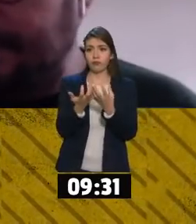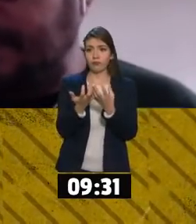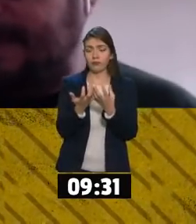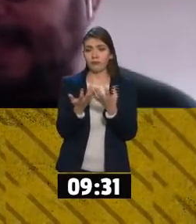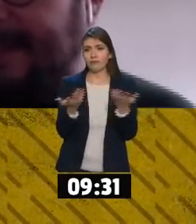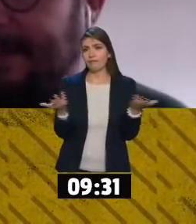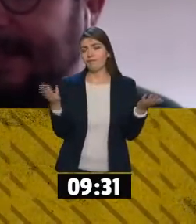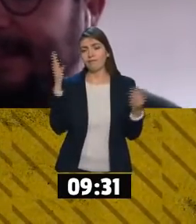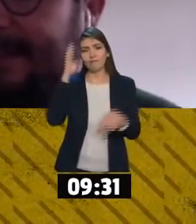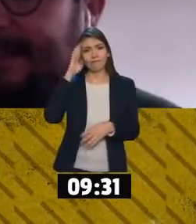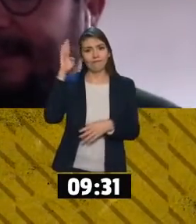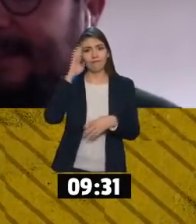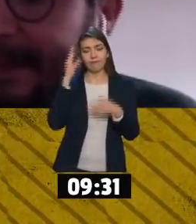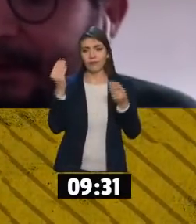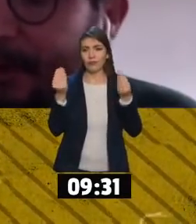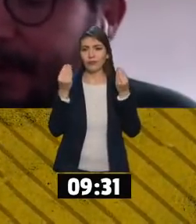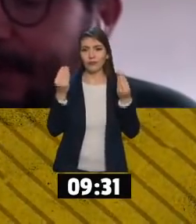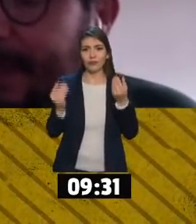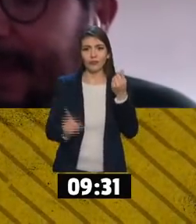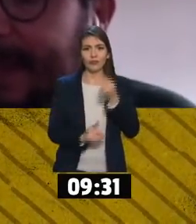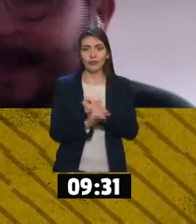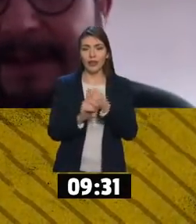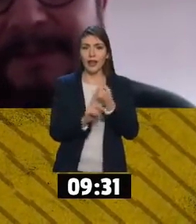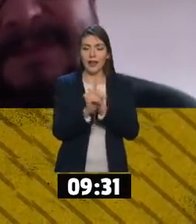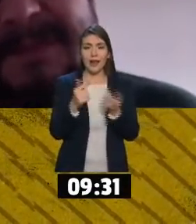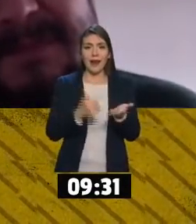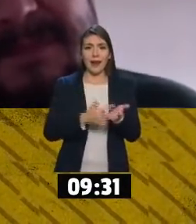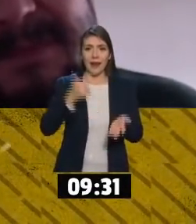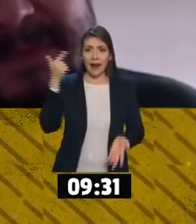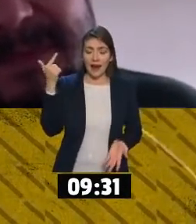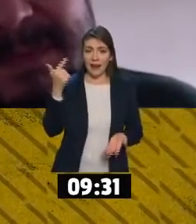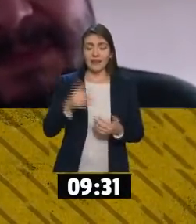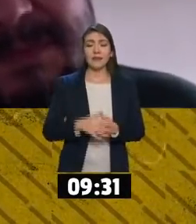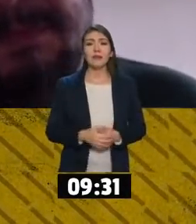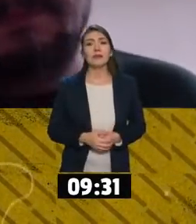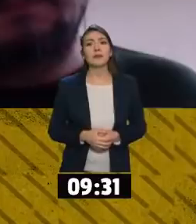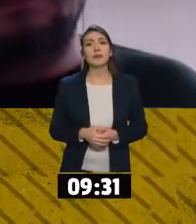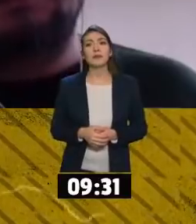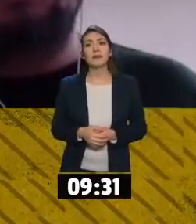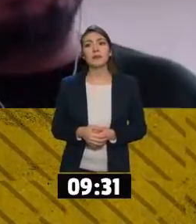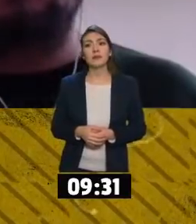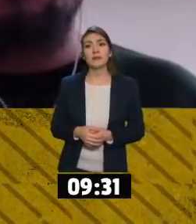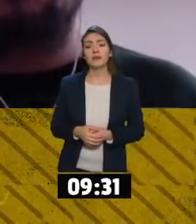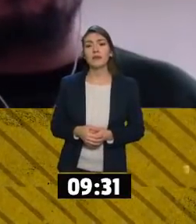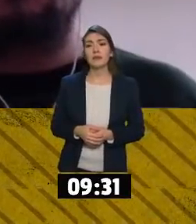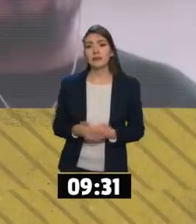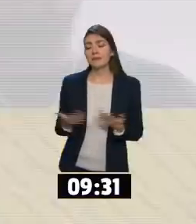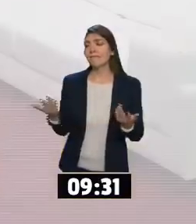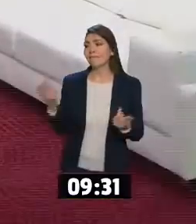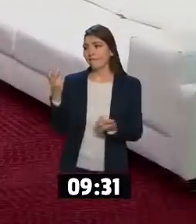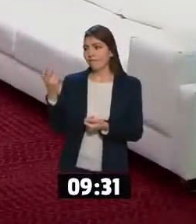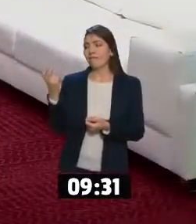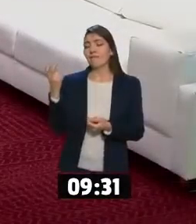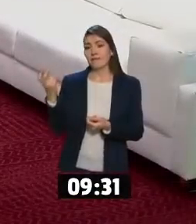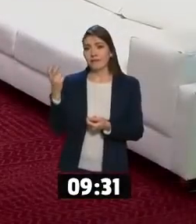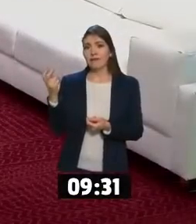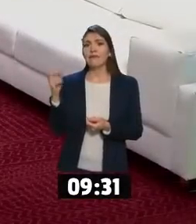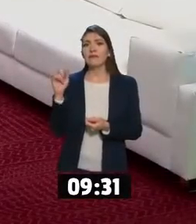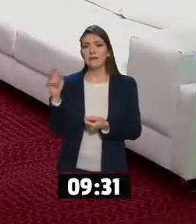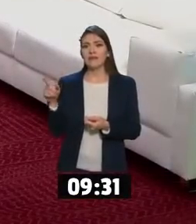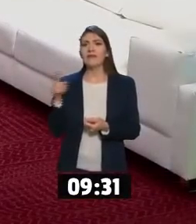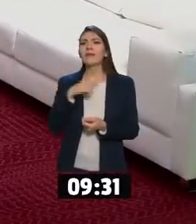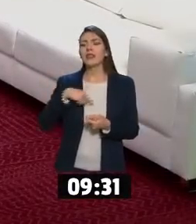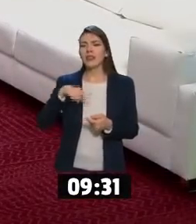Ay, no más. Y es que la usanza, Tomás, sobre todo nosotros que copiamos mucho